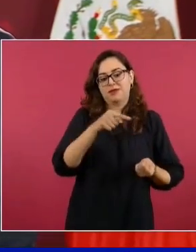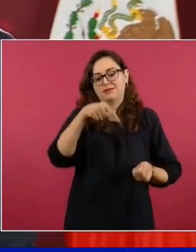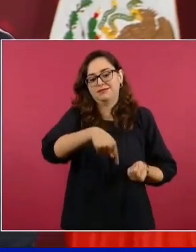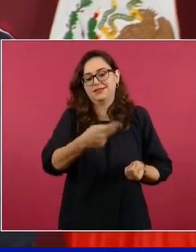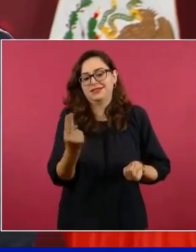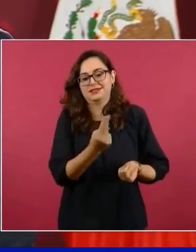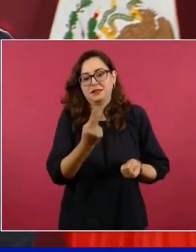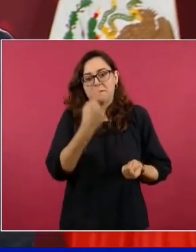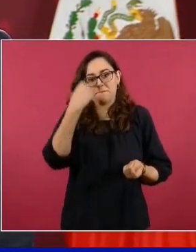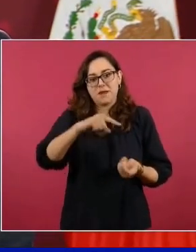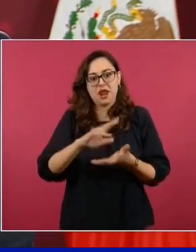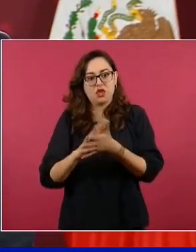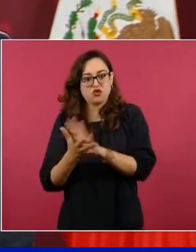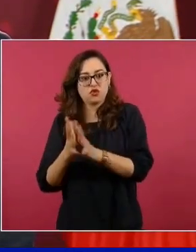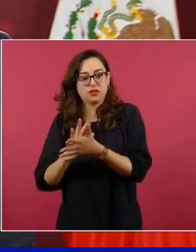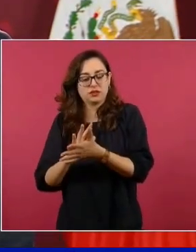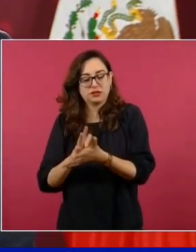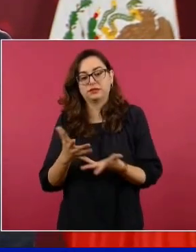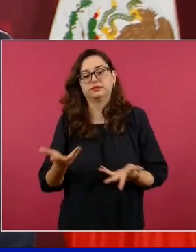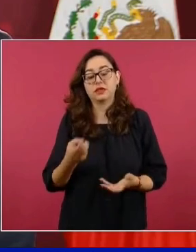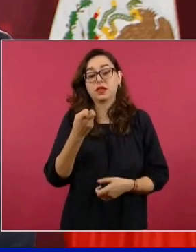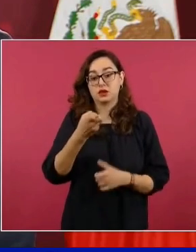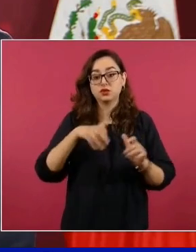Entonces vamos a hablar con los 2